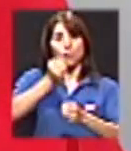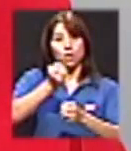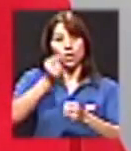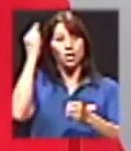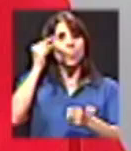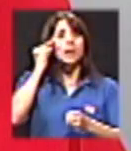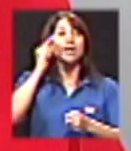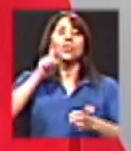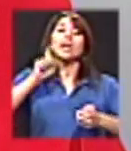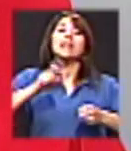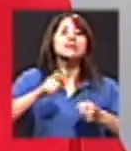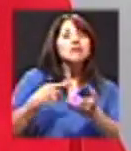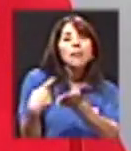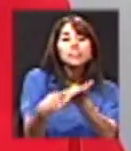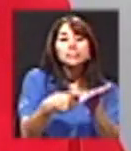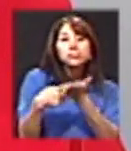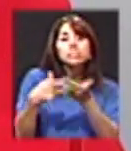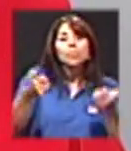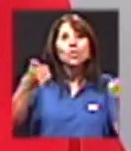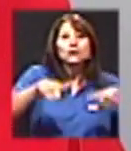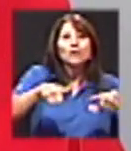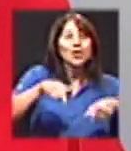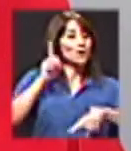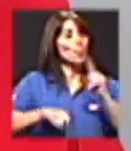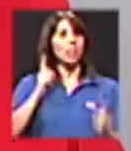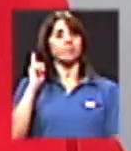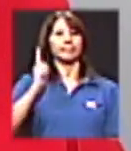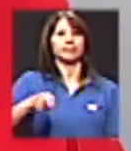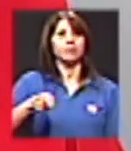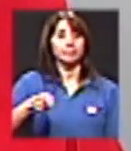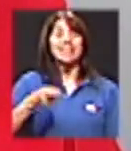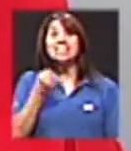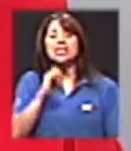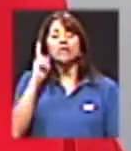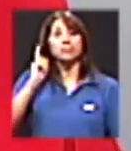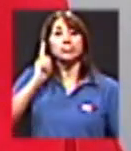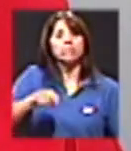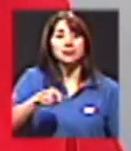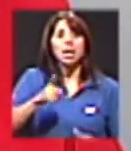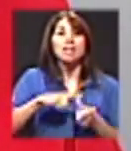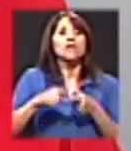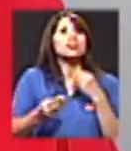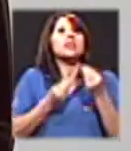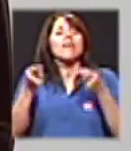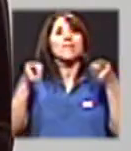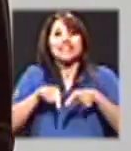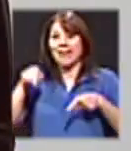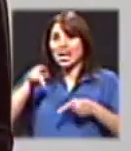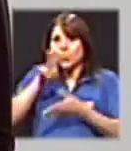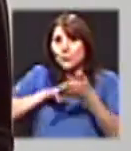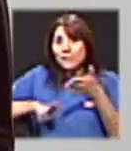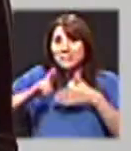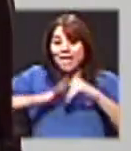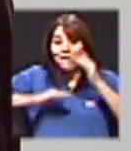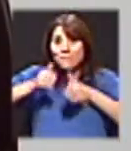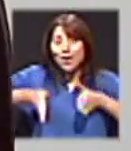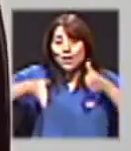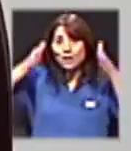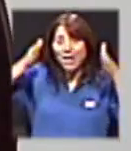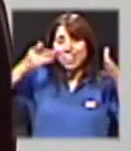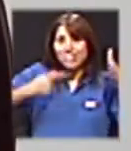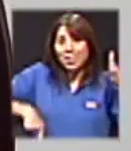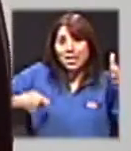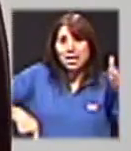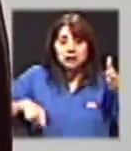Con imposiciones, lo más que vamos a lograr es que empecemos con bloqueos de calles aquí, en la Facultad de Derecho. Su facultad. Aquí en